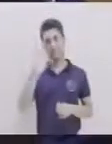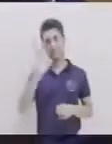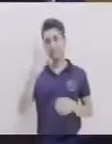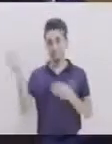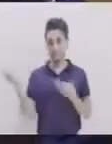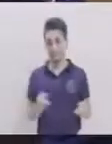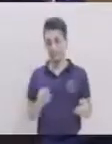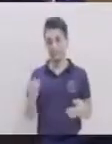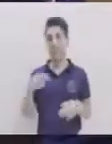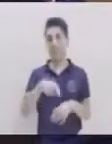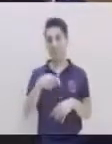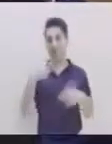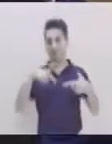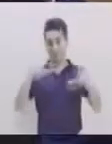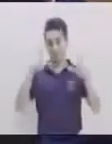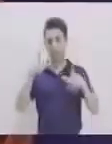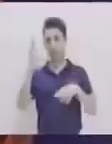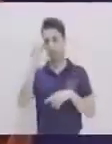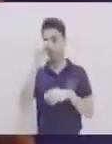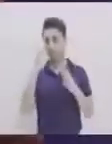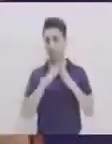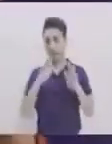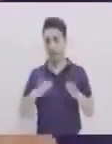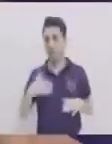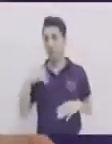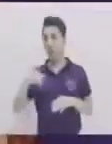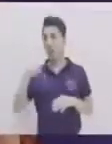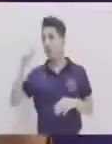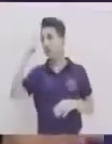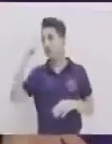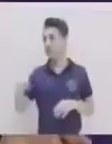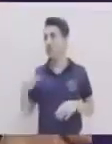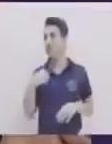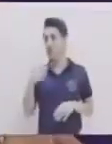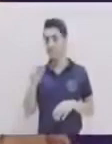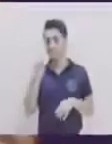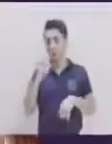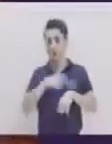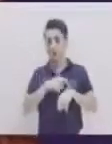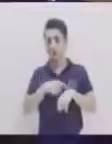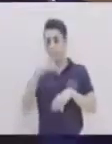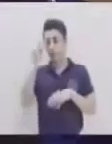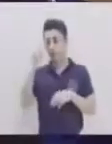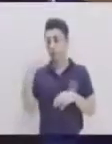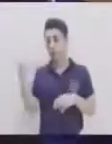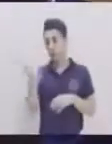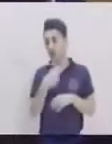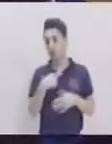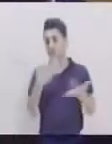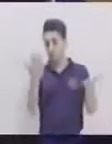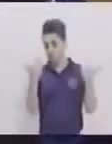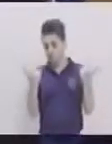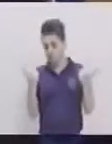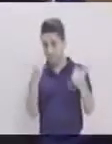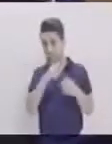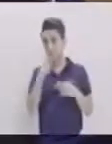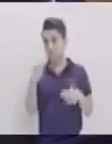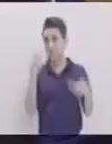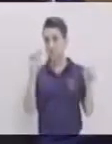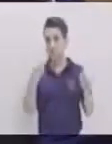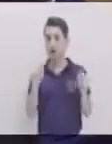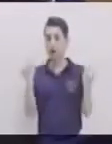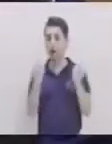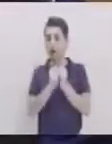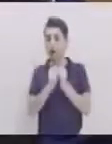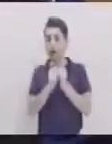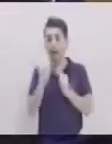bienvenidos a un programa más de Aprendo en Casa. El día de hoy tendremos un tiempo para aprender juntos. Te invito a que invites a una